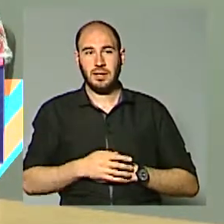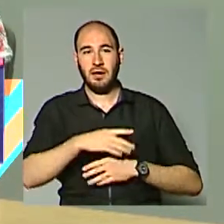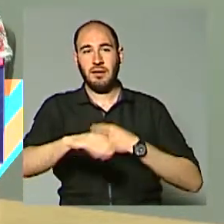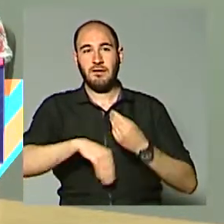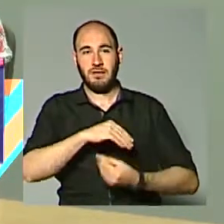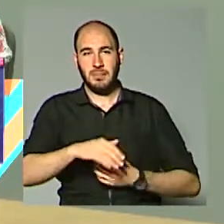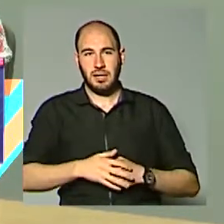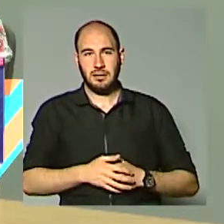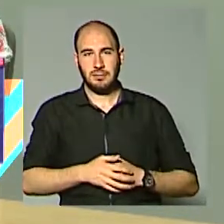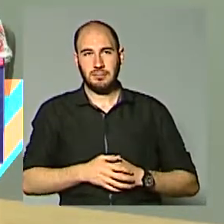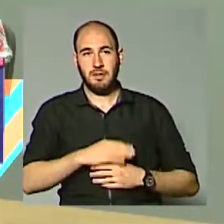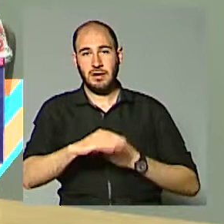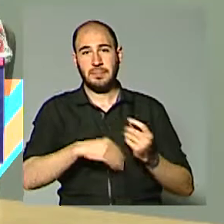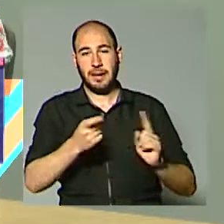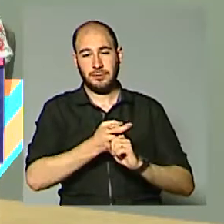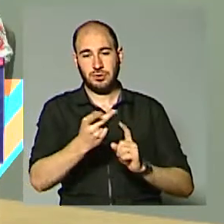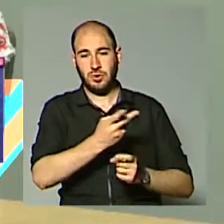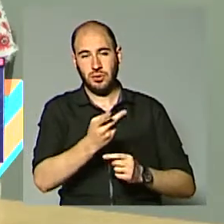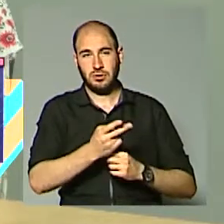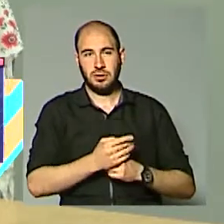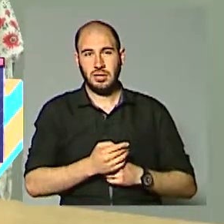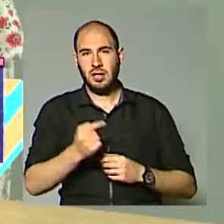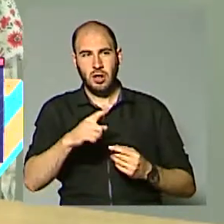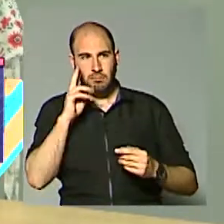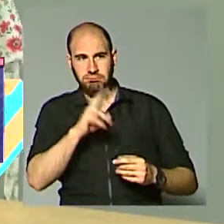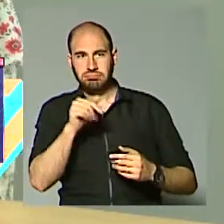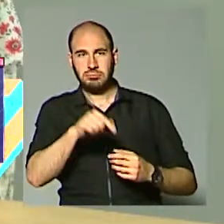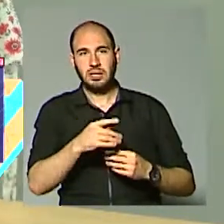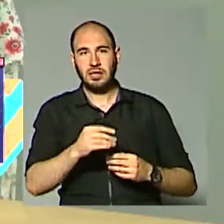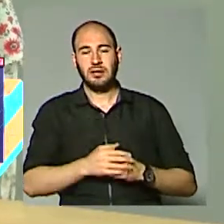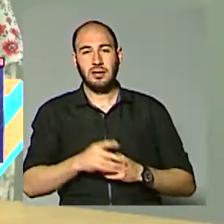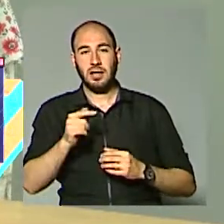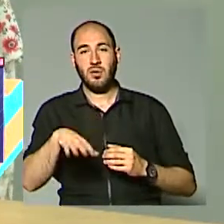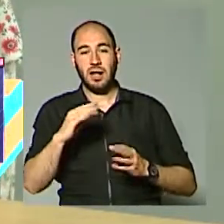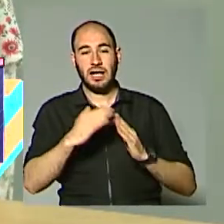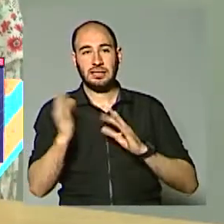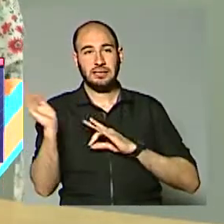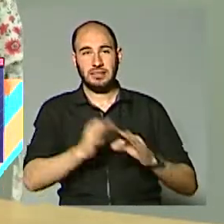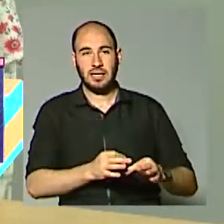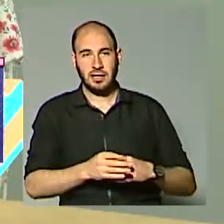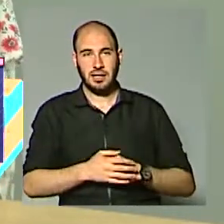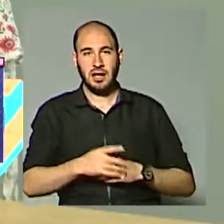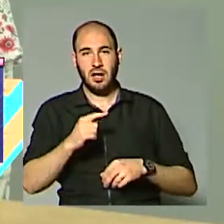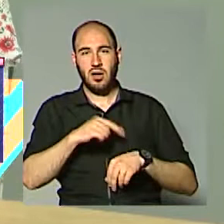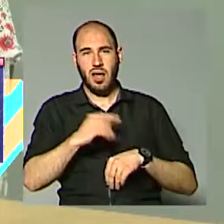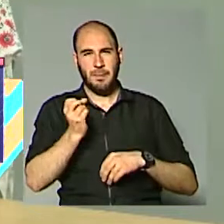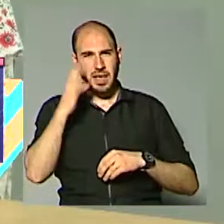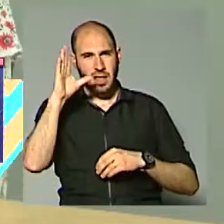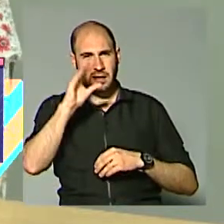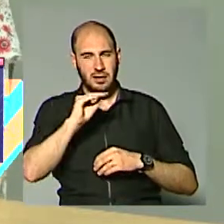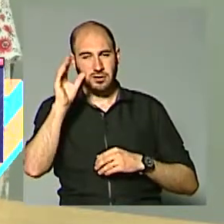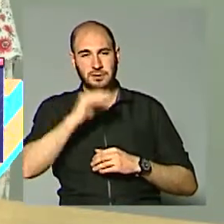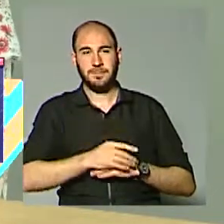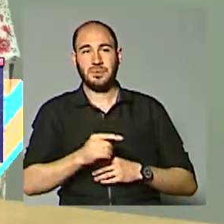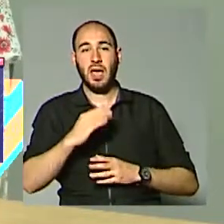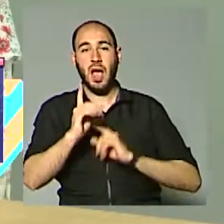familiar del matrimonio conoció la situación cuando llegaba al domicilio en horas de la madrugada.